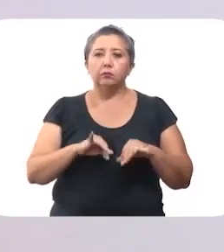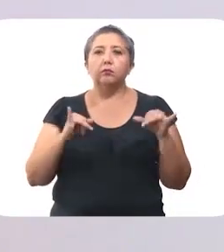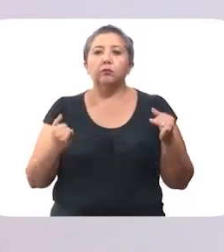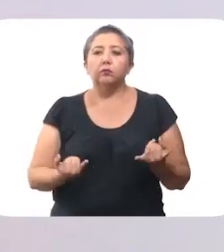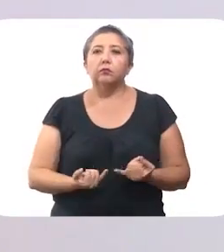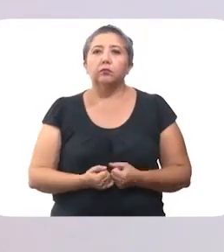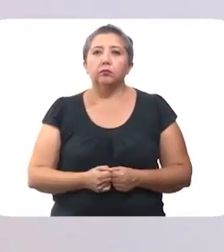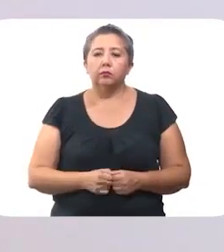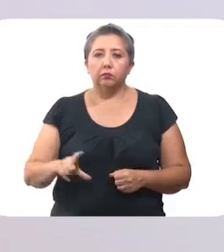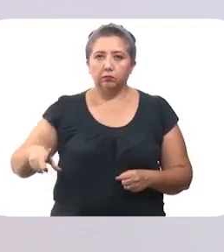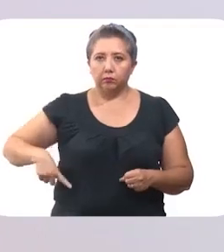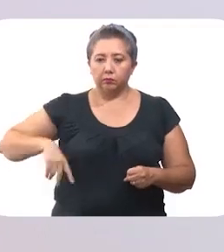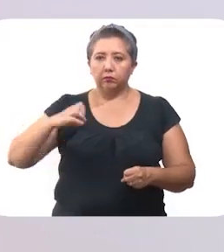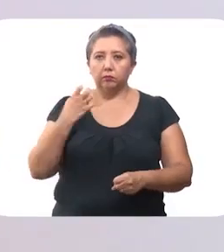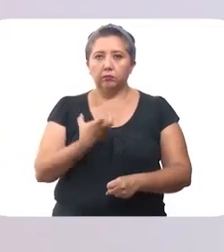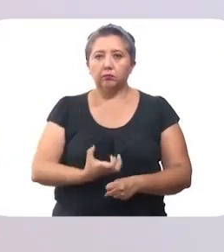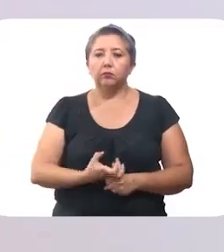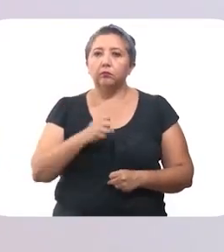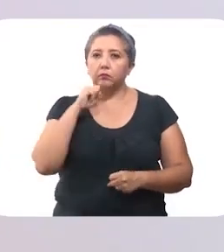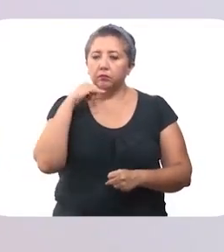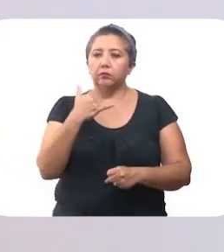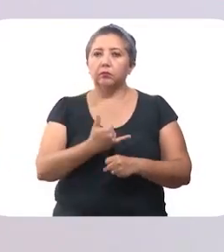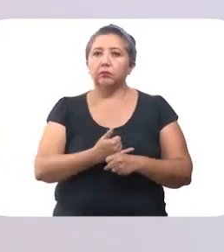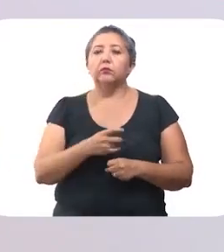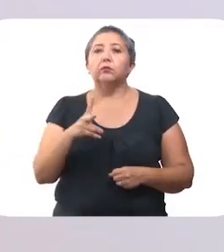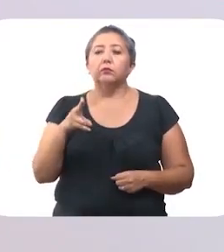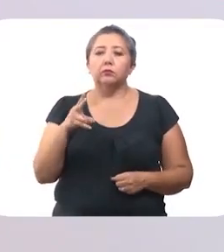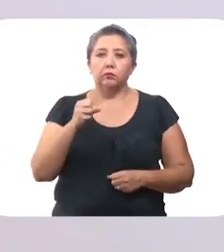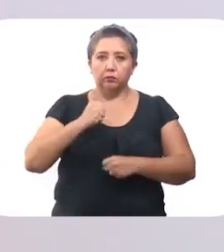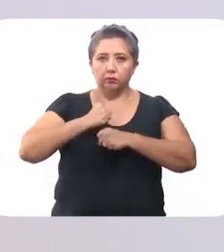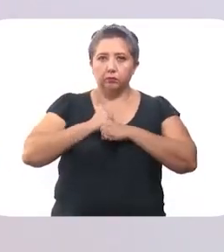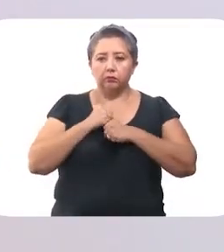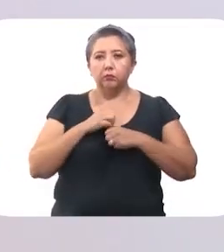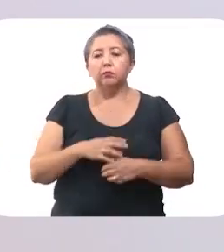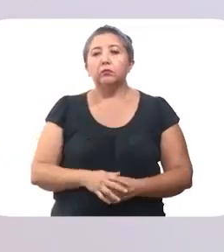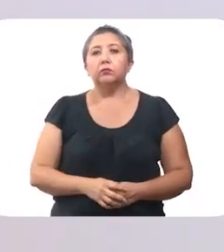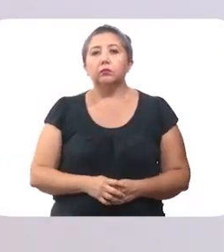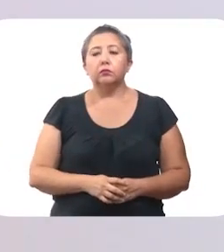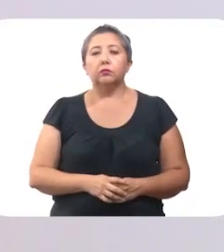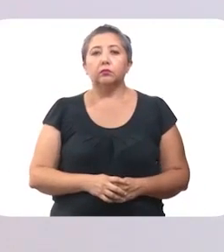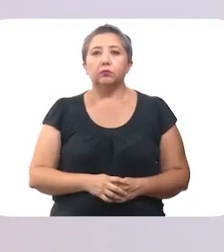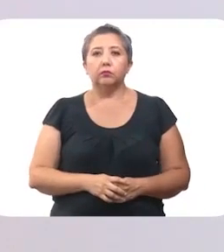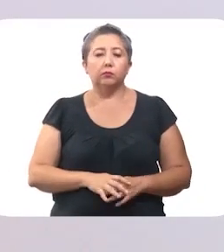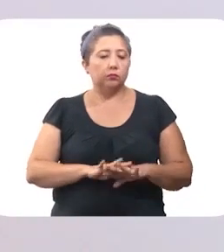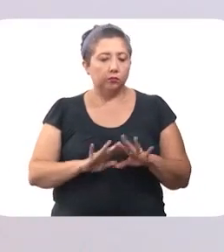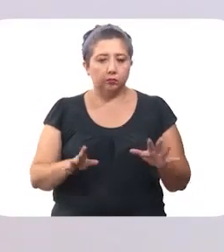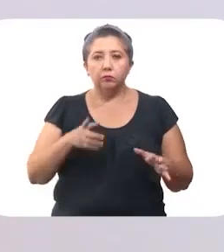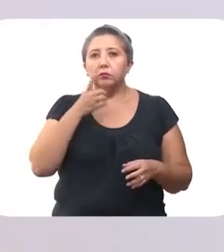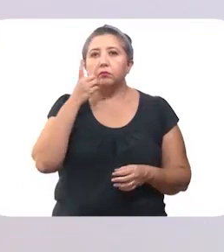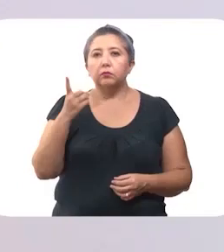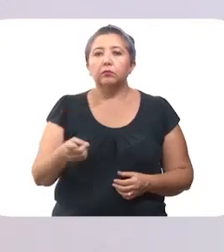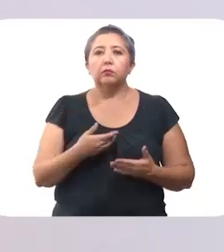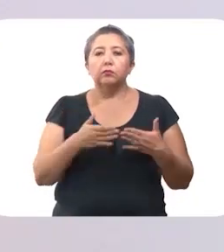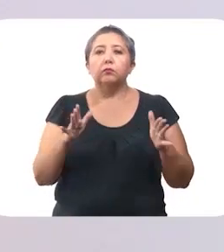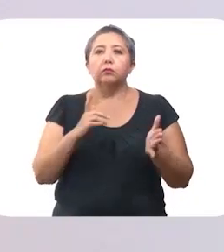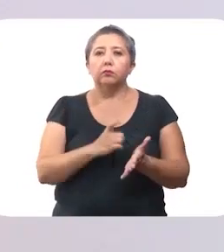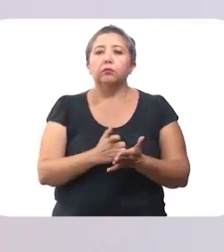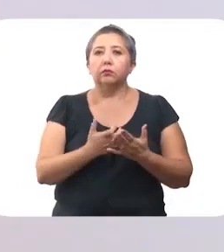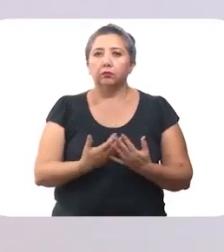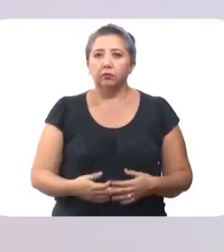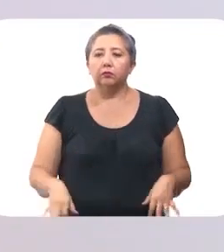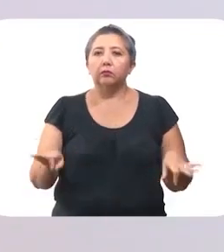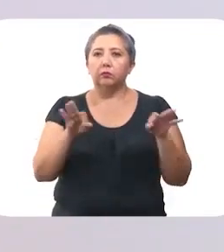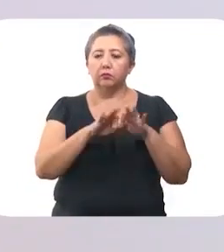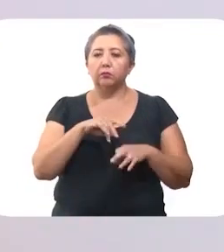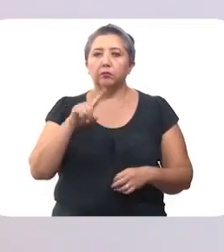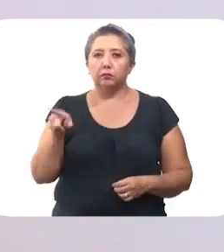manera conjunta el Gobierno del Estado, la Secretaría de Bienestar y las Fuerzas Armadas. Como se ha señalado, en la reapertura